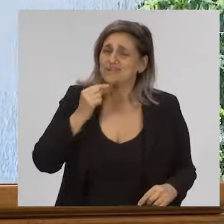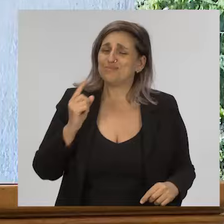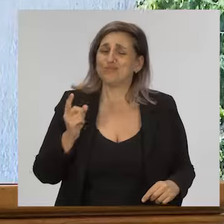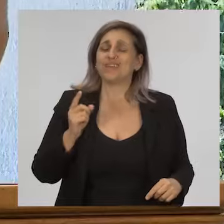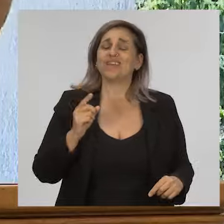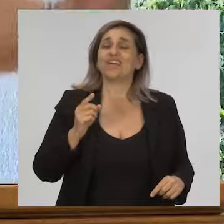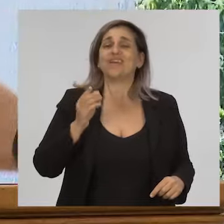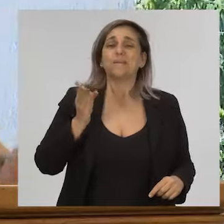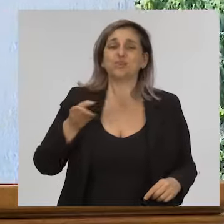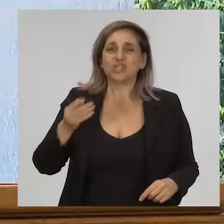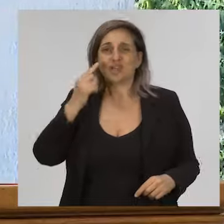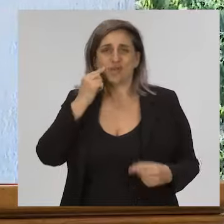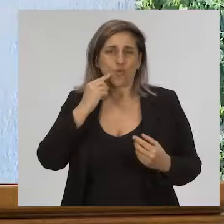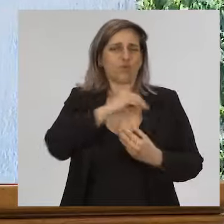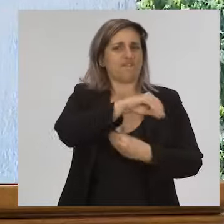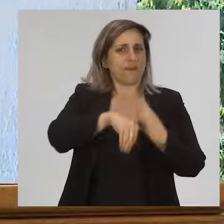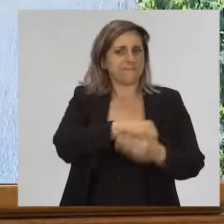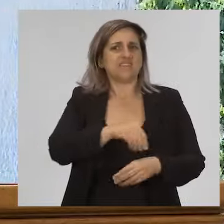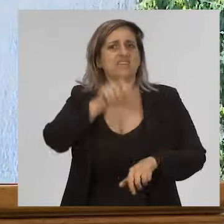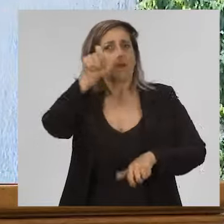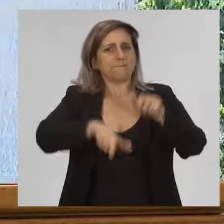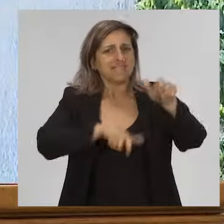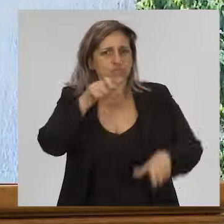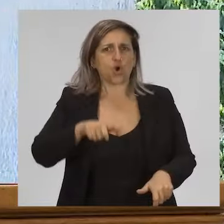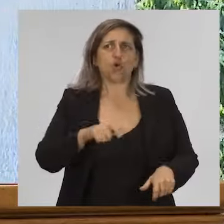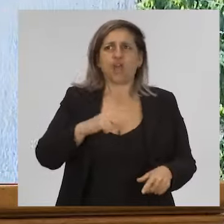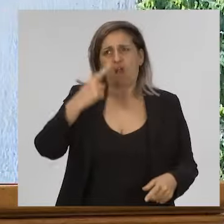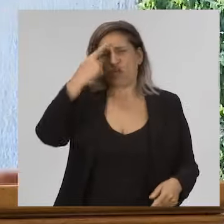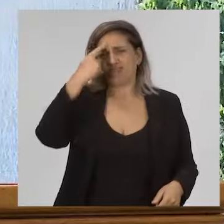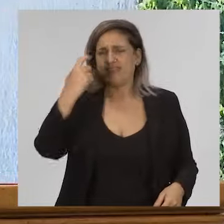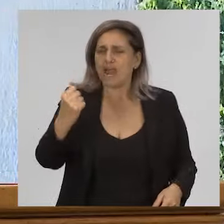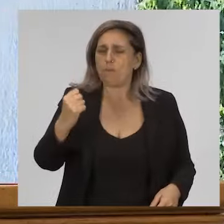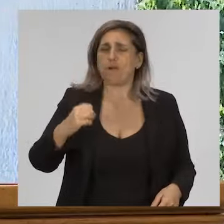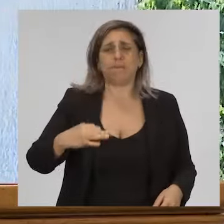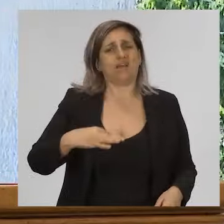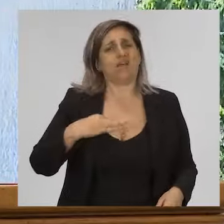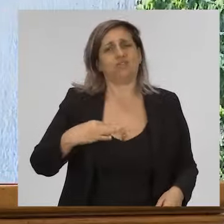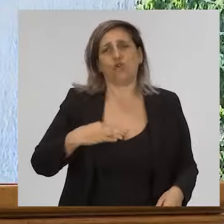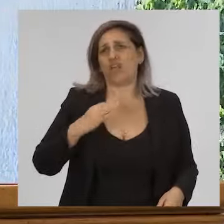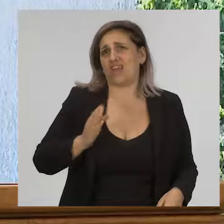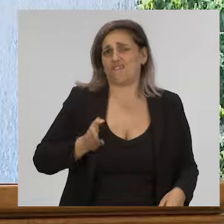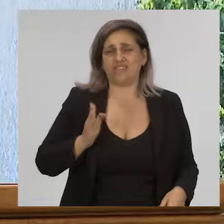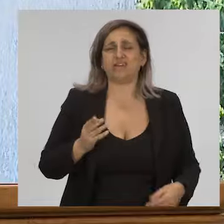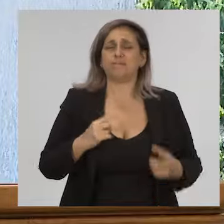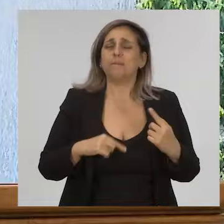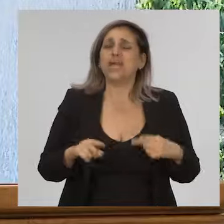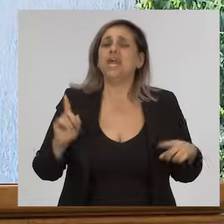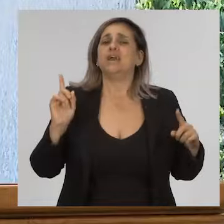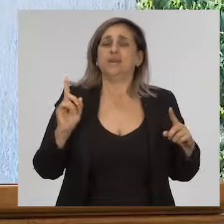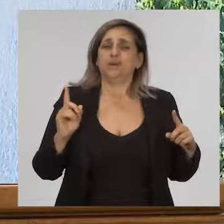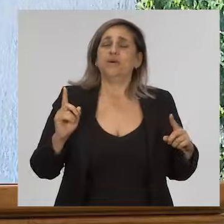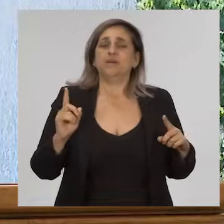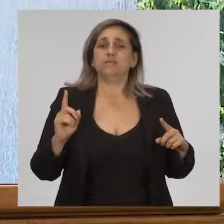atrás hay familias, de atrás hay vidas que se van, de atrás hay gente que queda con traumas para siempre,